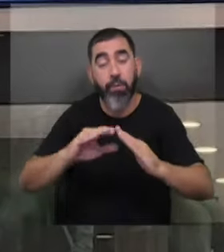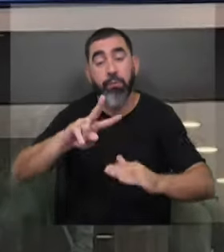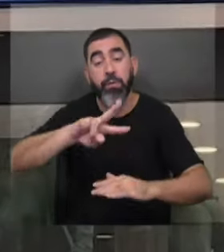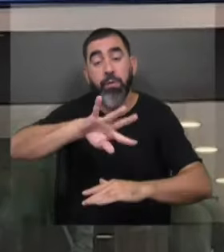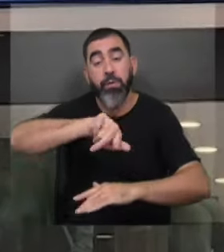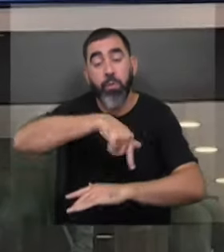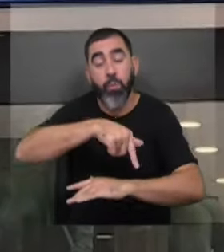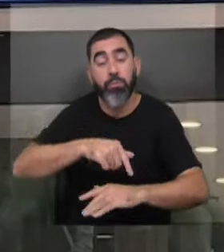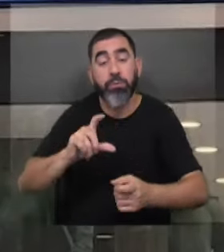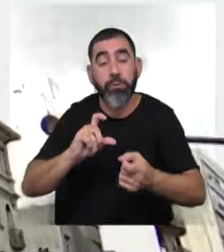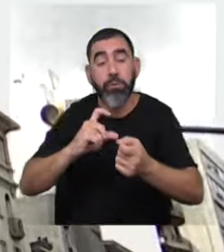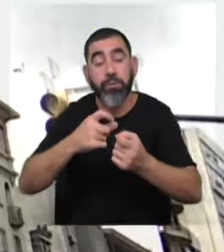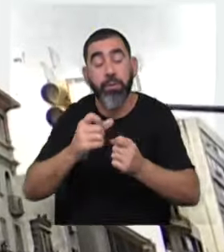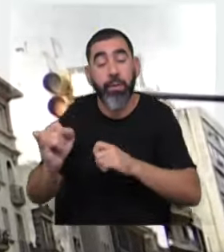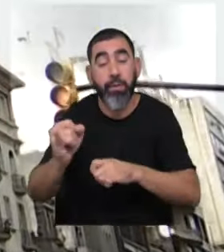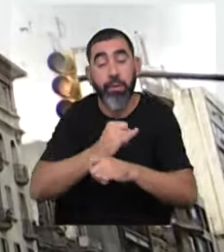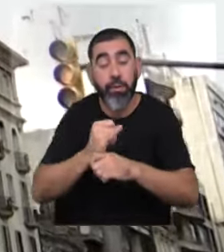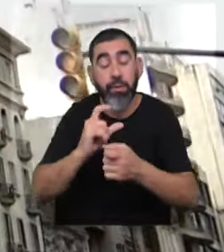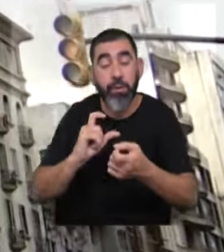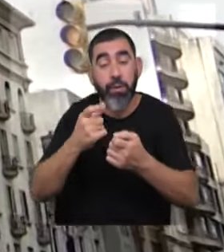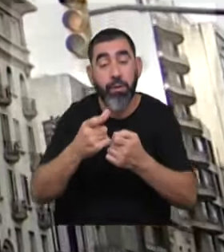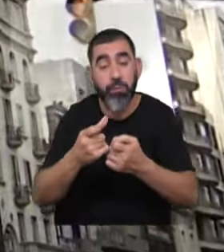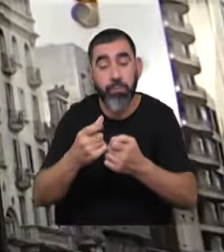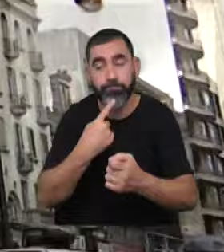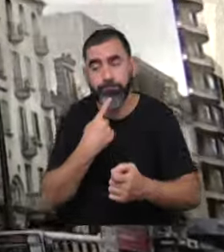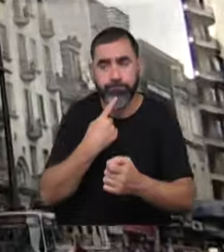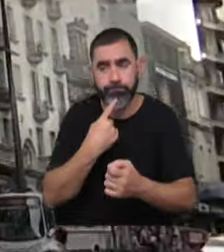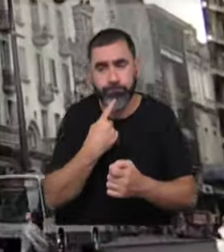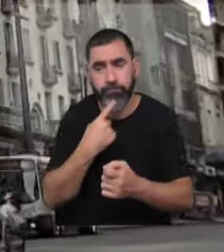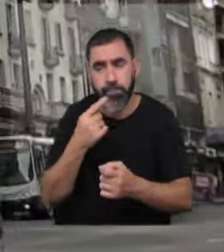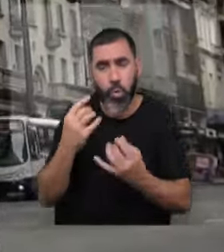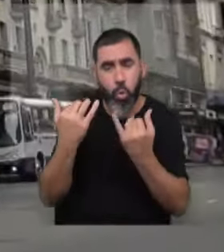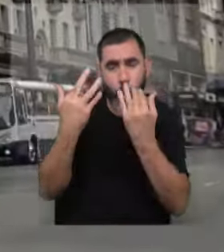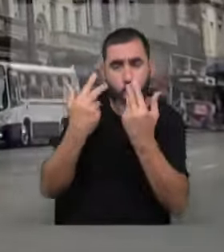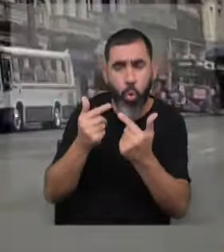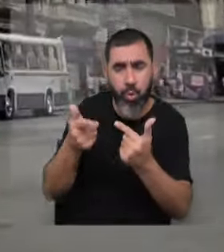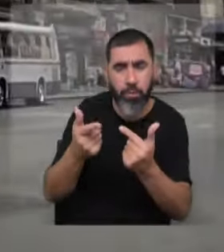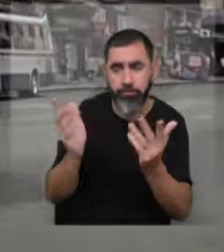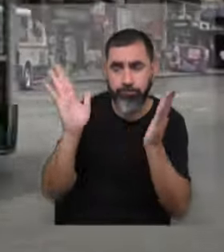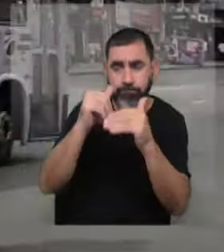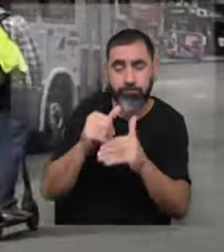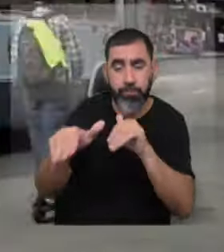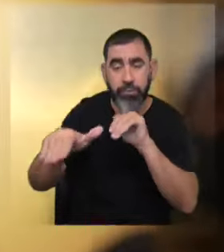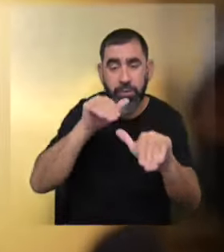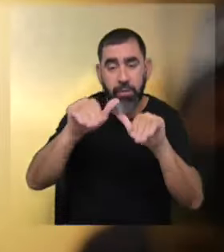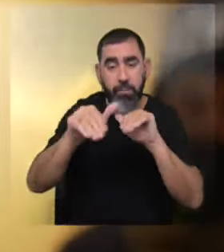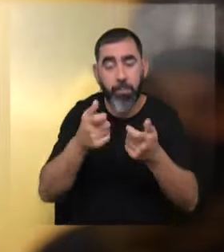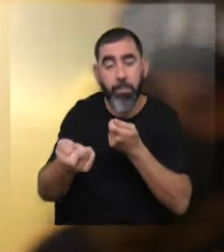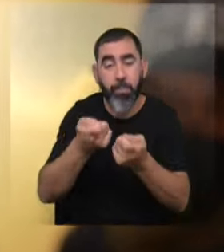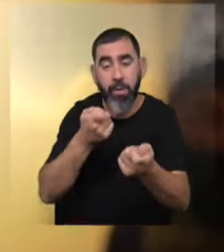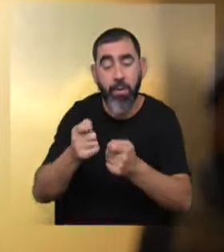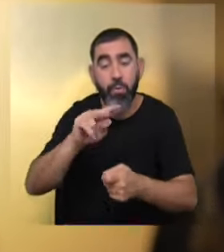horas. Desde el Sindicato Único de Instituciones Gremiales y Afines cuestionaron que varias de las organizaciones que no quedaron en el llamado para gestionar los